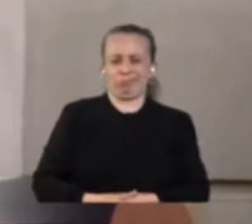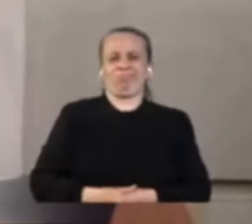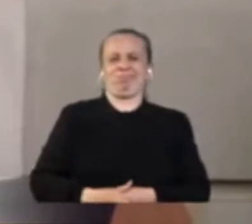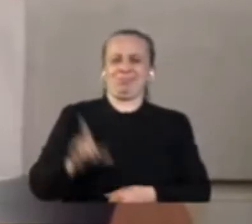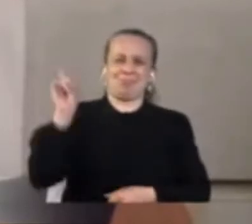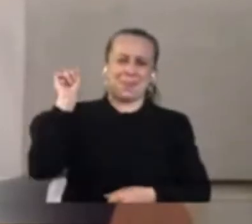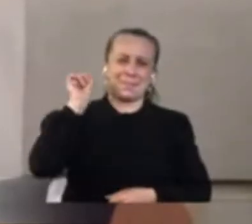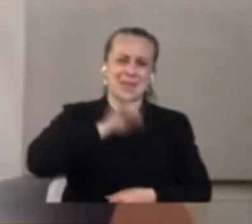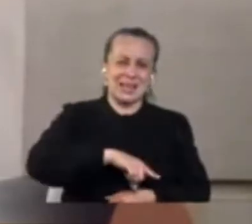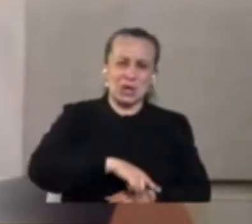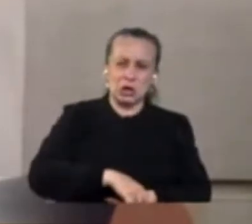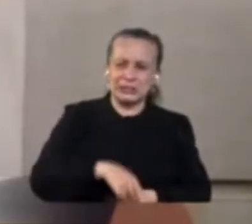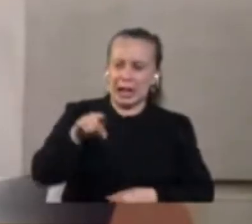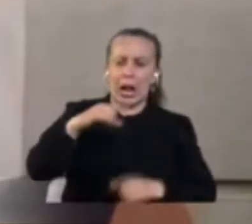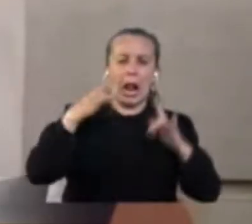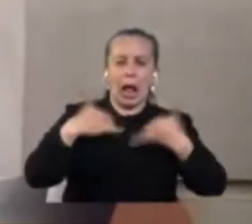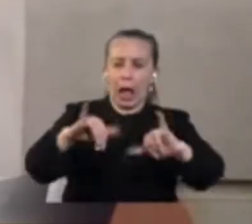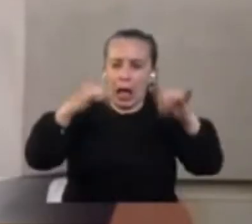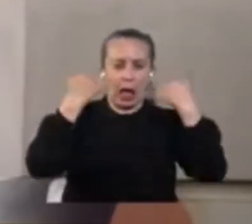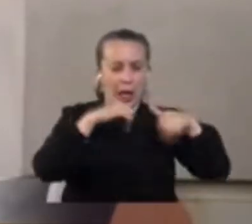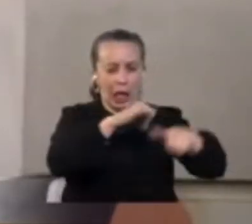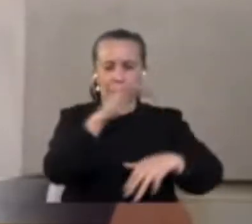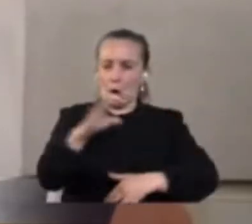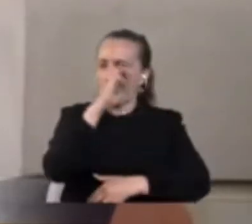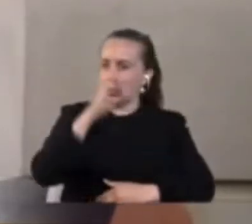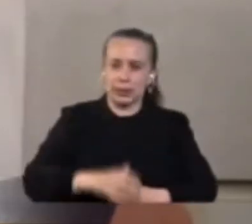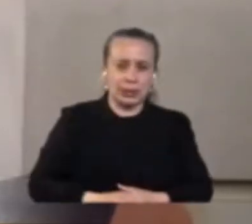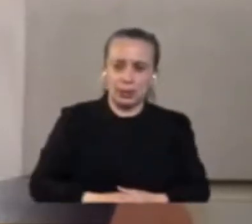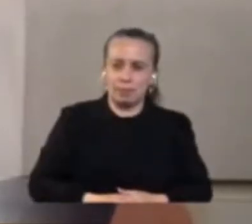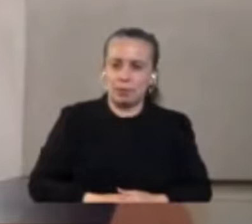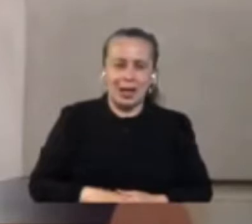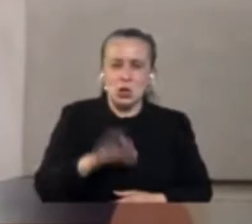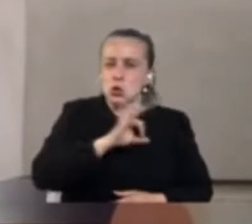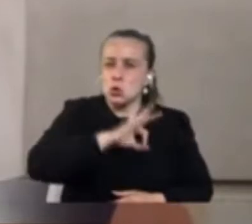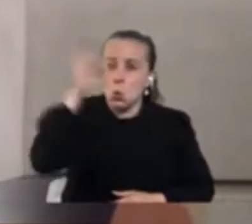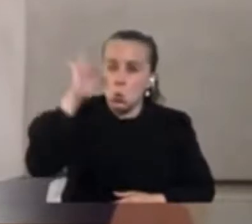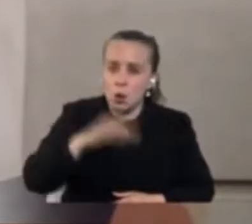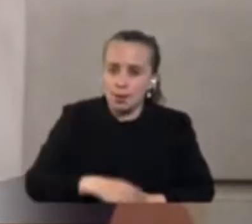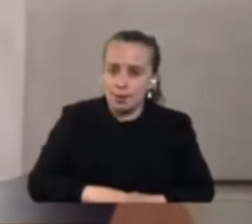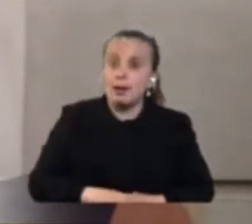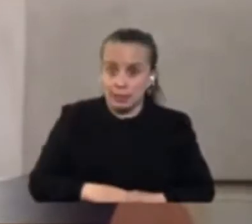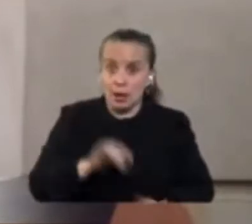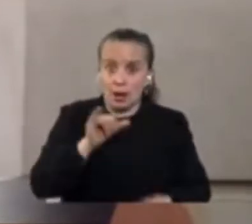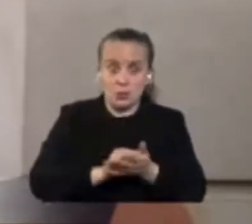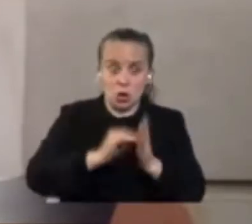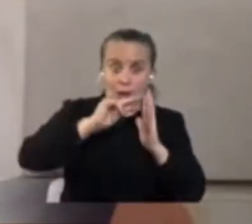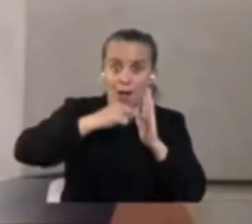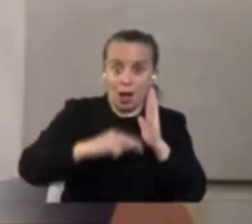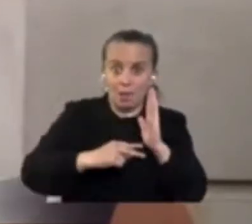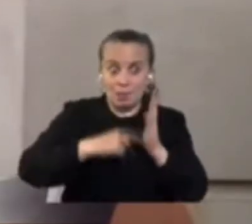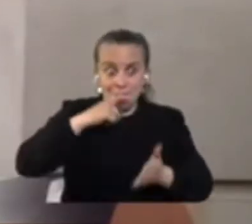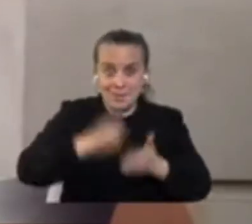Mentirosos. Engañaron al país. Nunca jamás, después de esa reforma